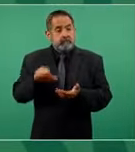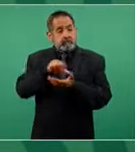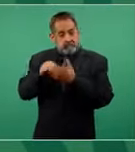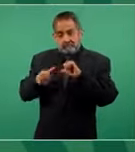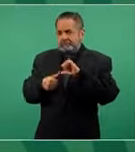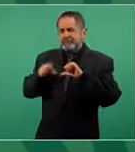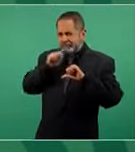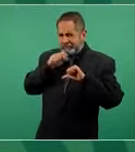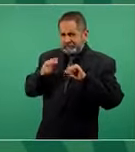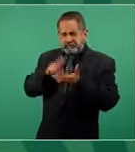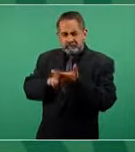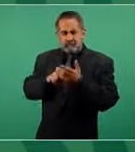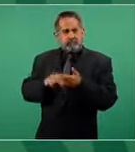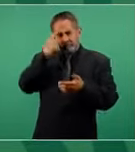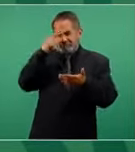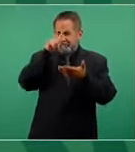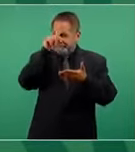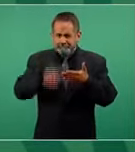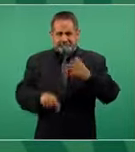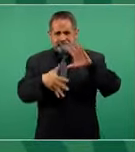Centroamérica, yo diría toda América,